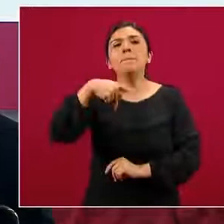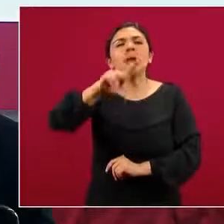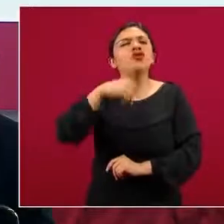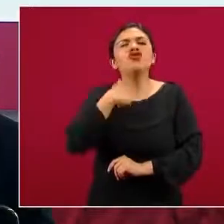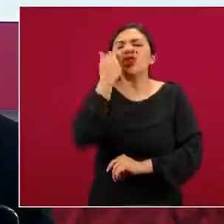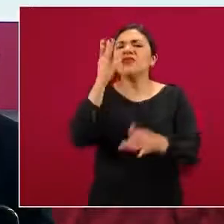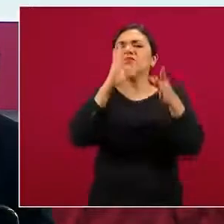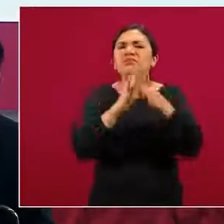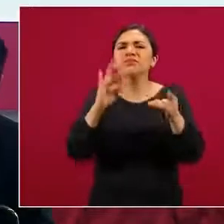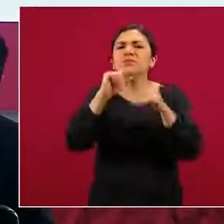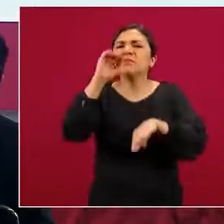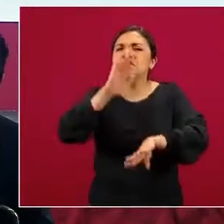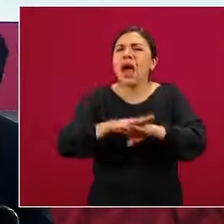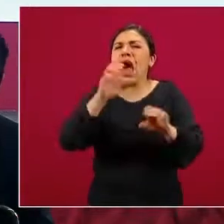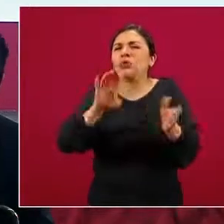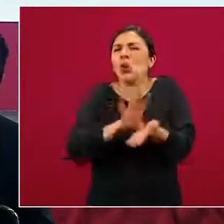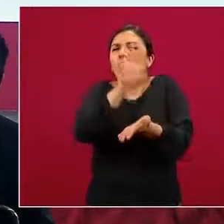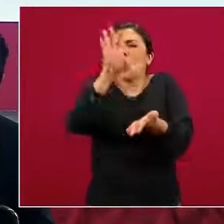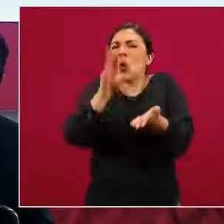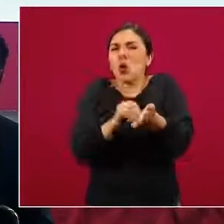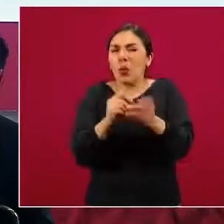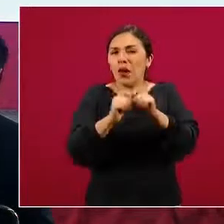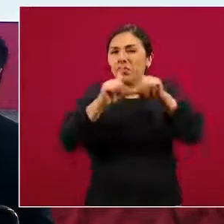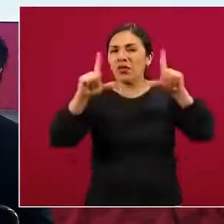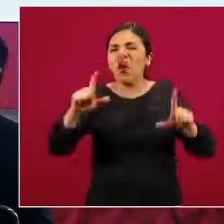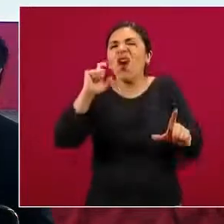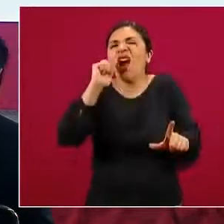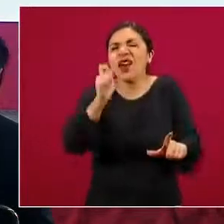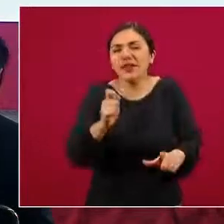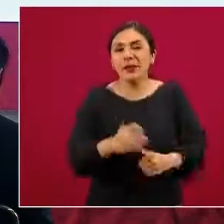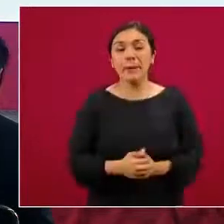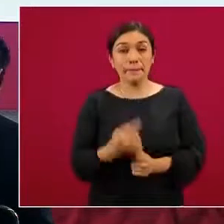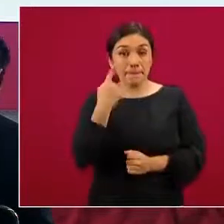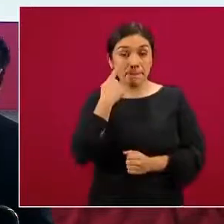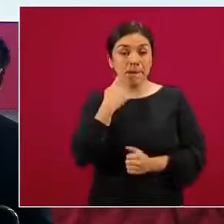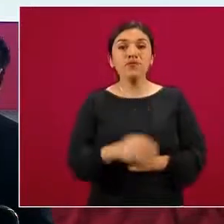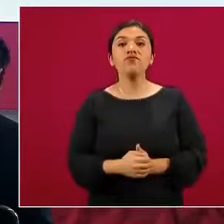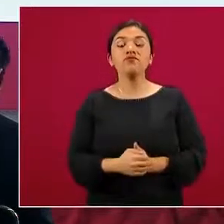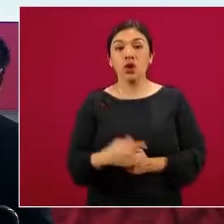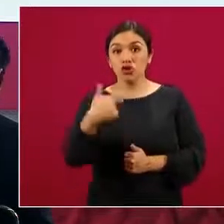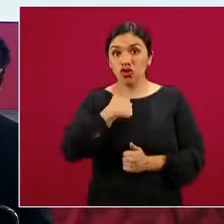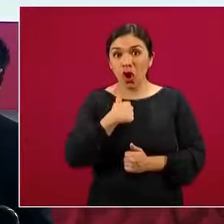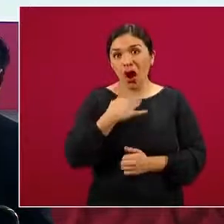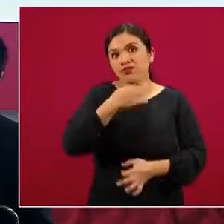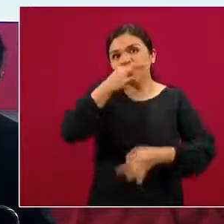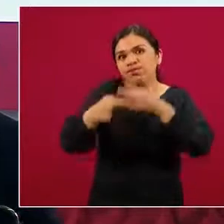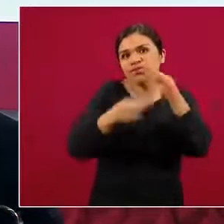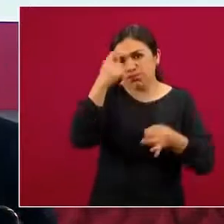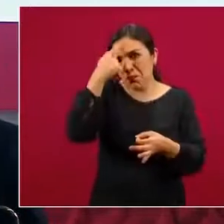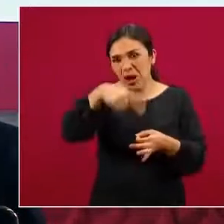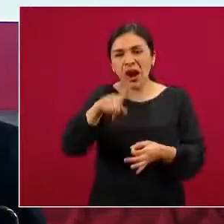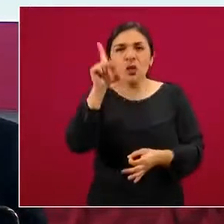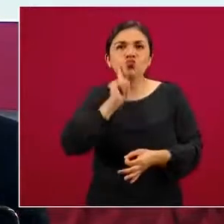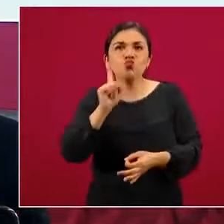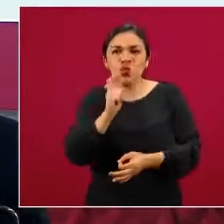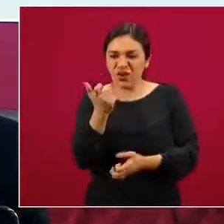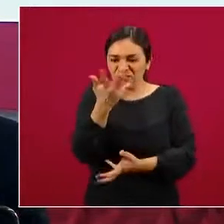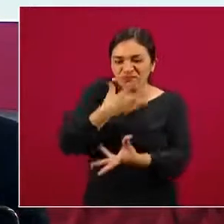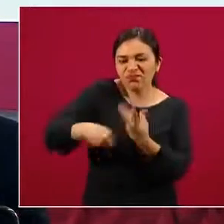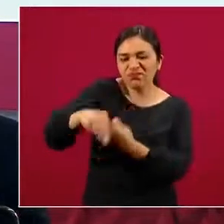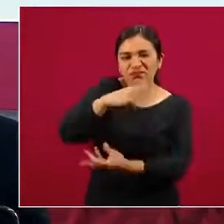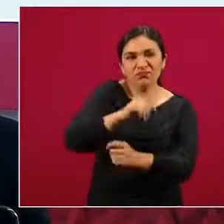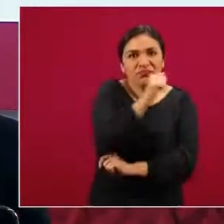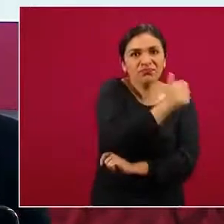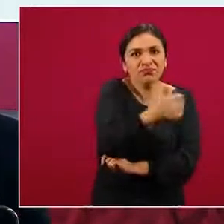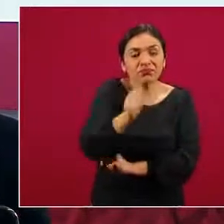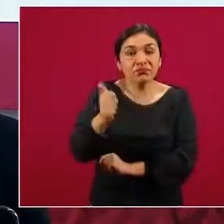un marco un poco más amplio, porque la promoción del empoderamiento económico en las mujeres